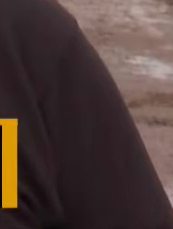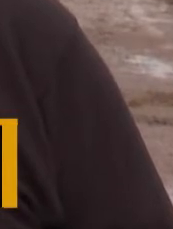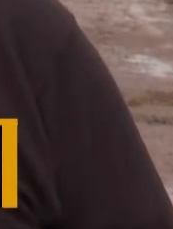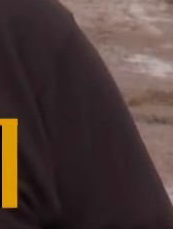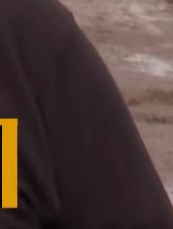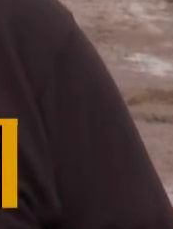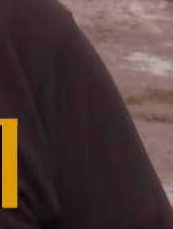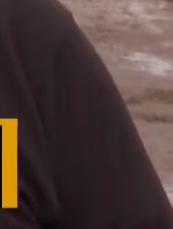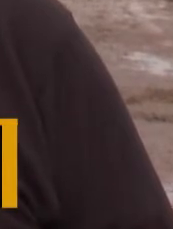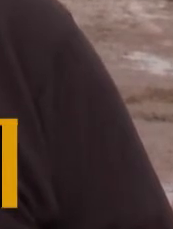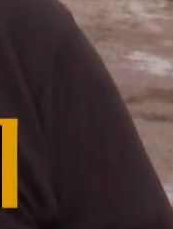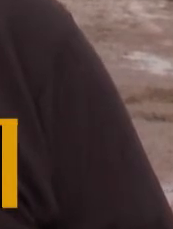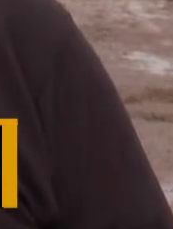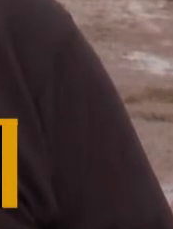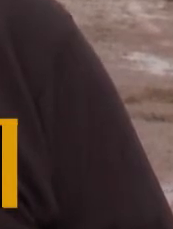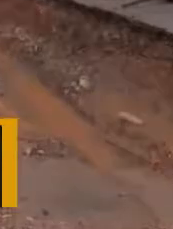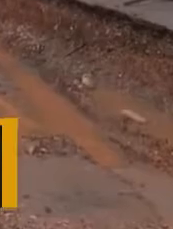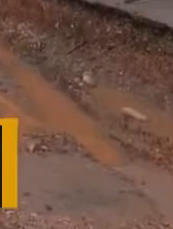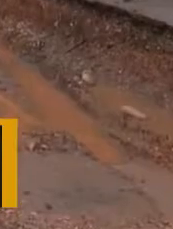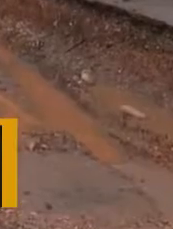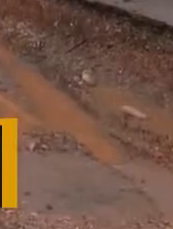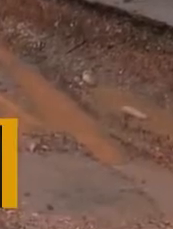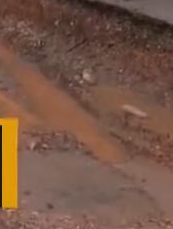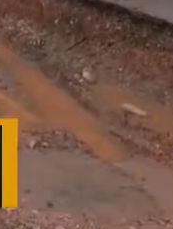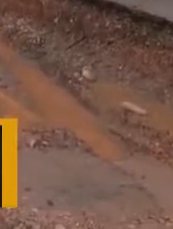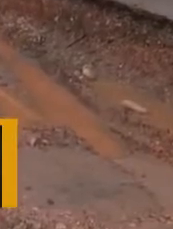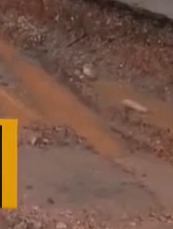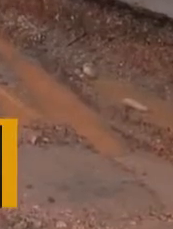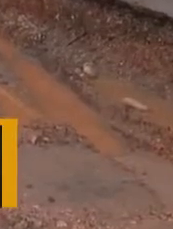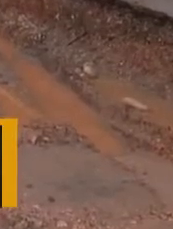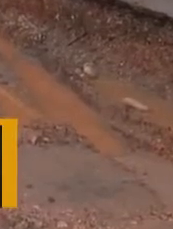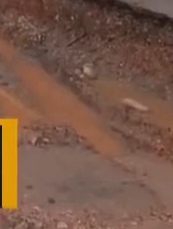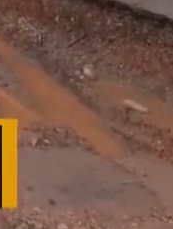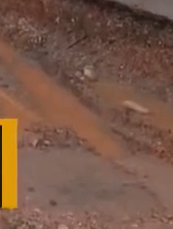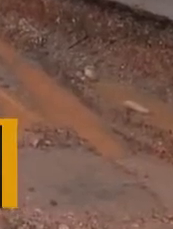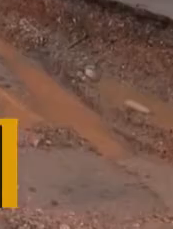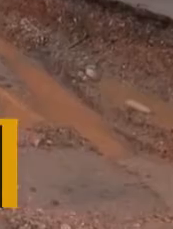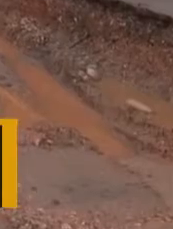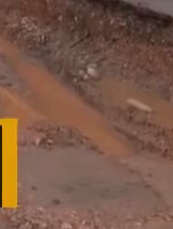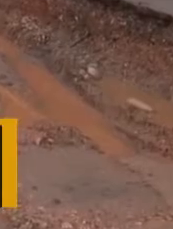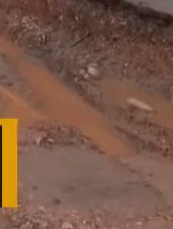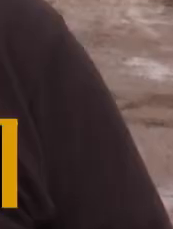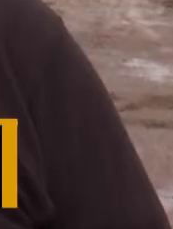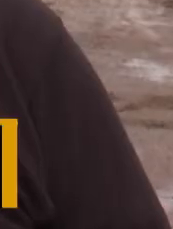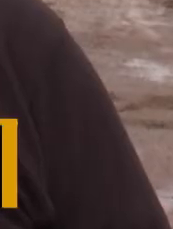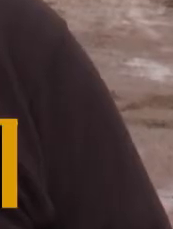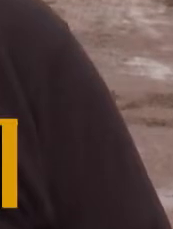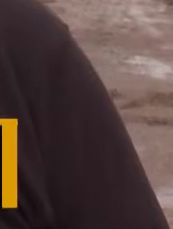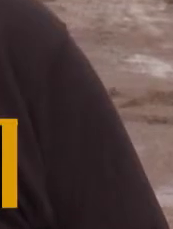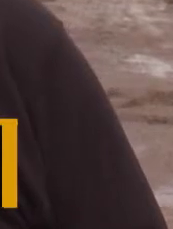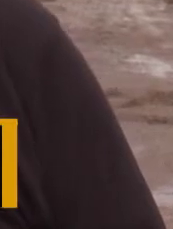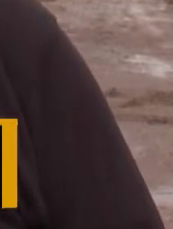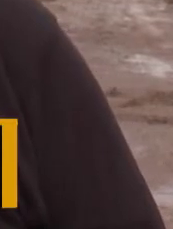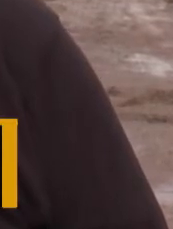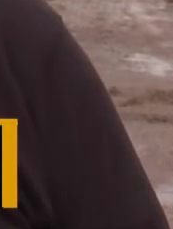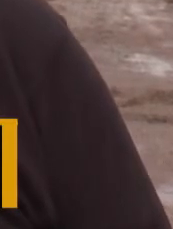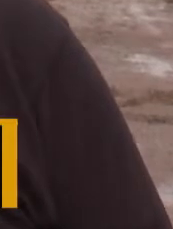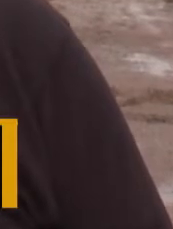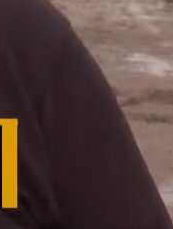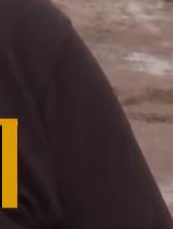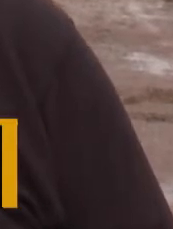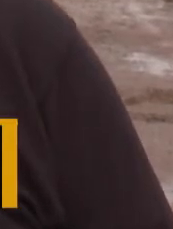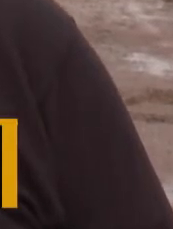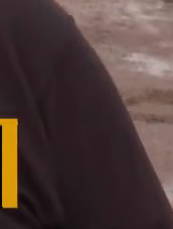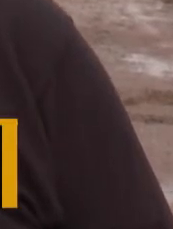mano hasta que hicimos la gestión. Gracias a todo esto se está haciendo con toda